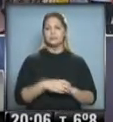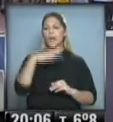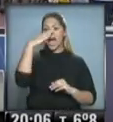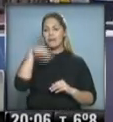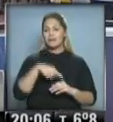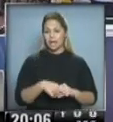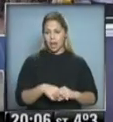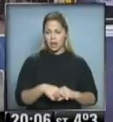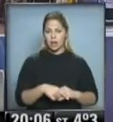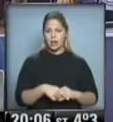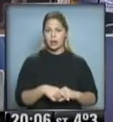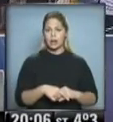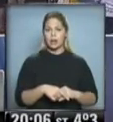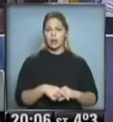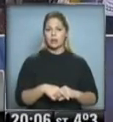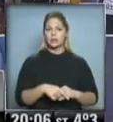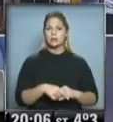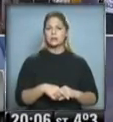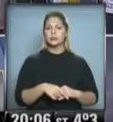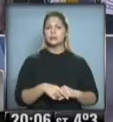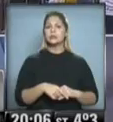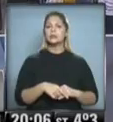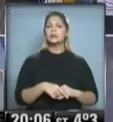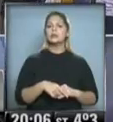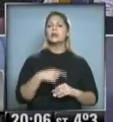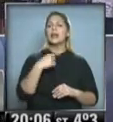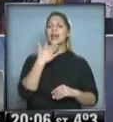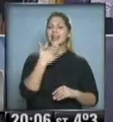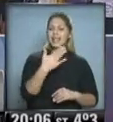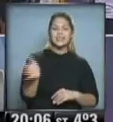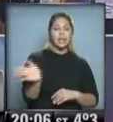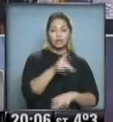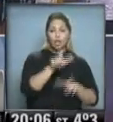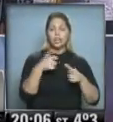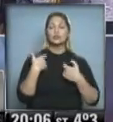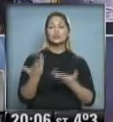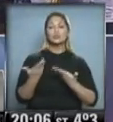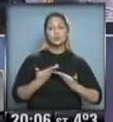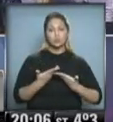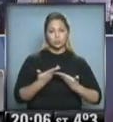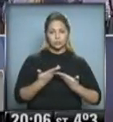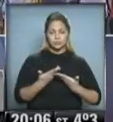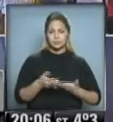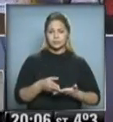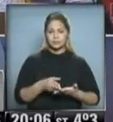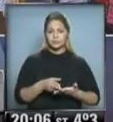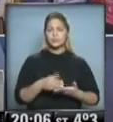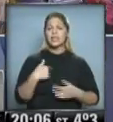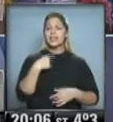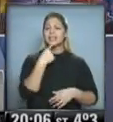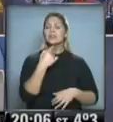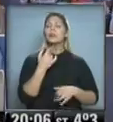Concluyendo, peço a todos a delicadeza de atención y, si posible, la